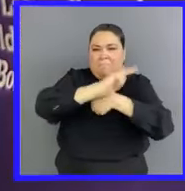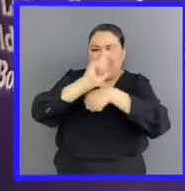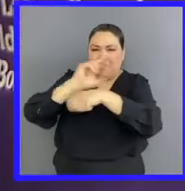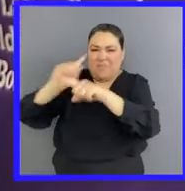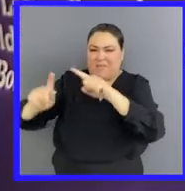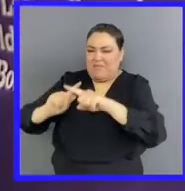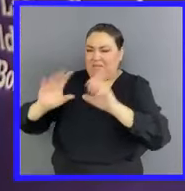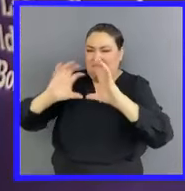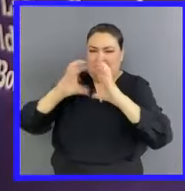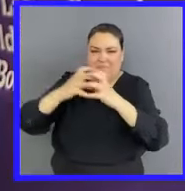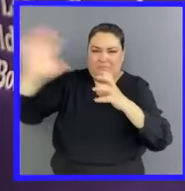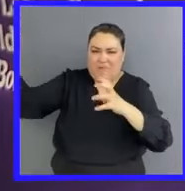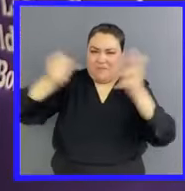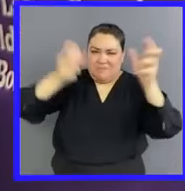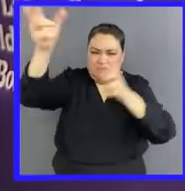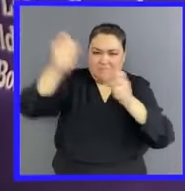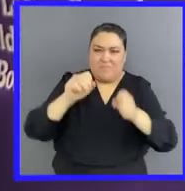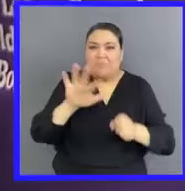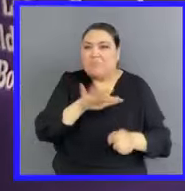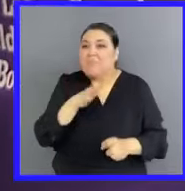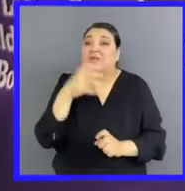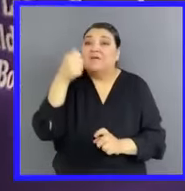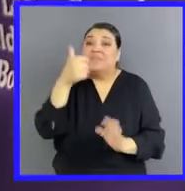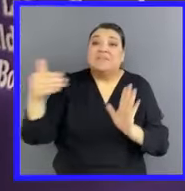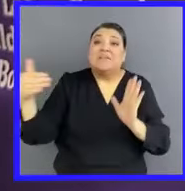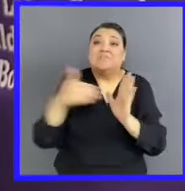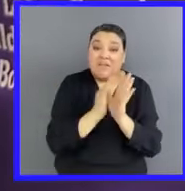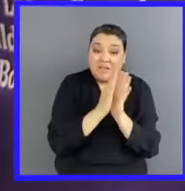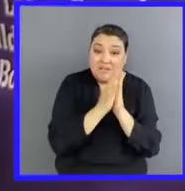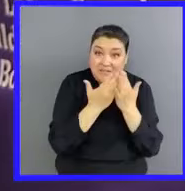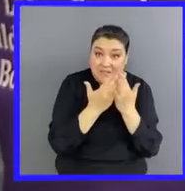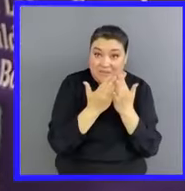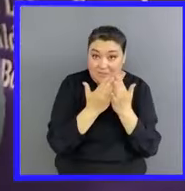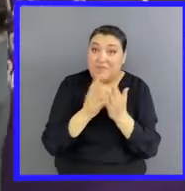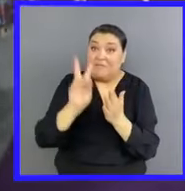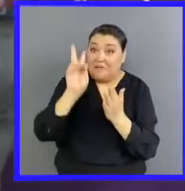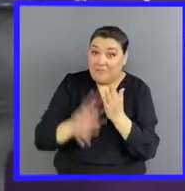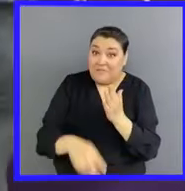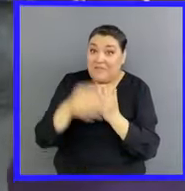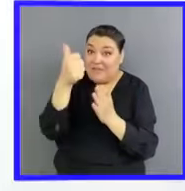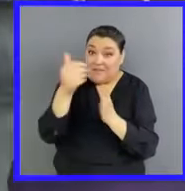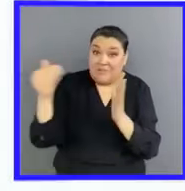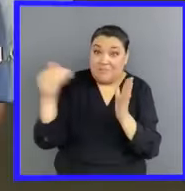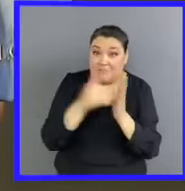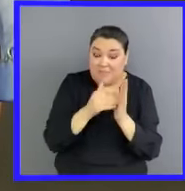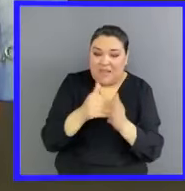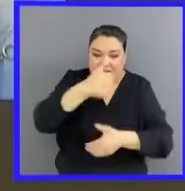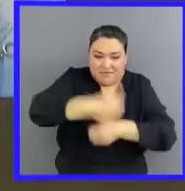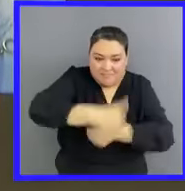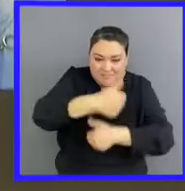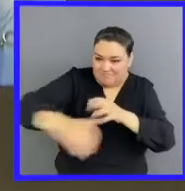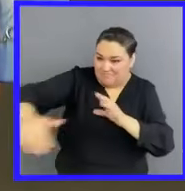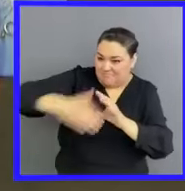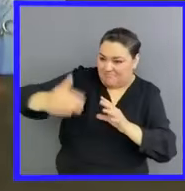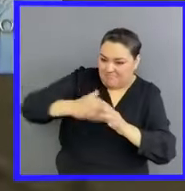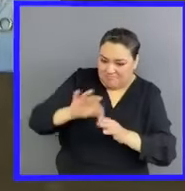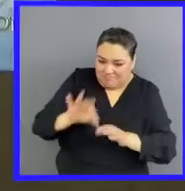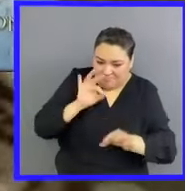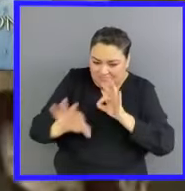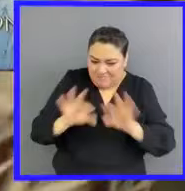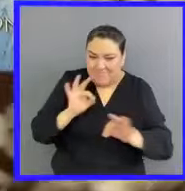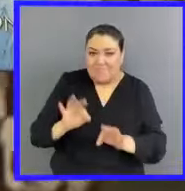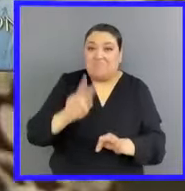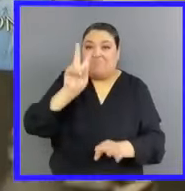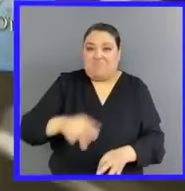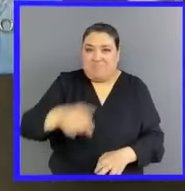año tuvimos 6,000 libros que entraron a concursar. Con gran sensibilidad,